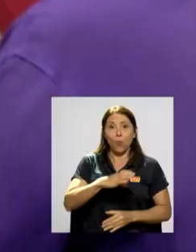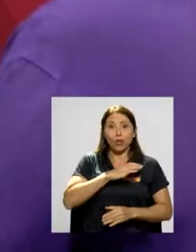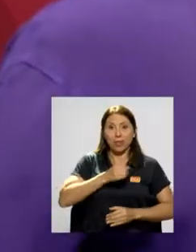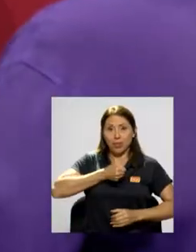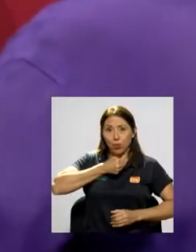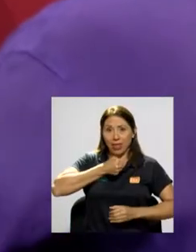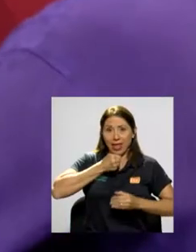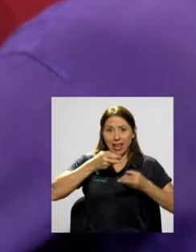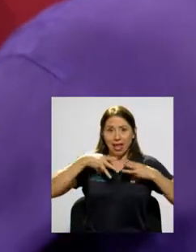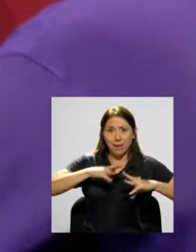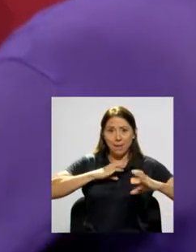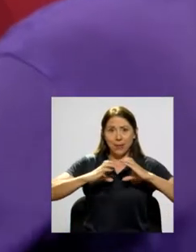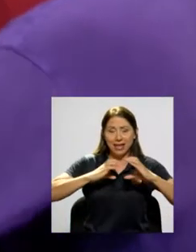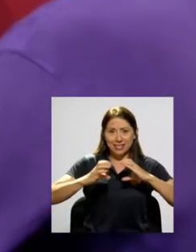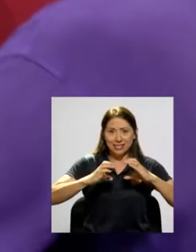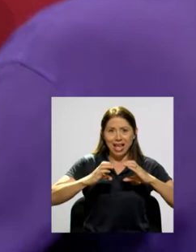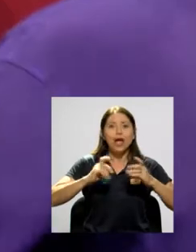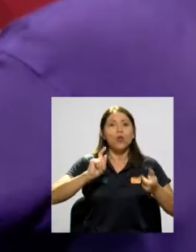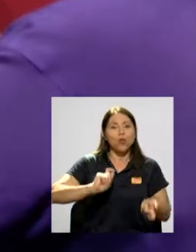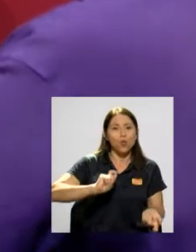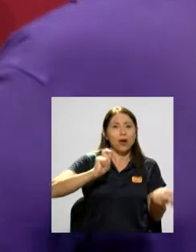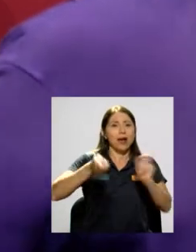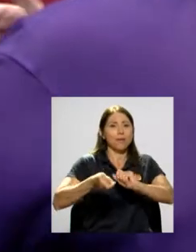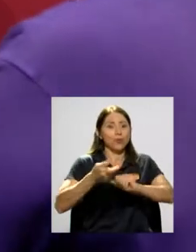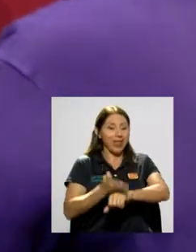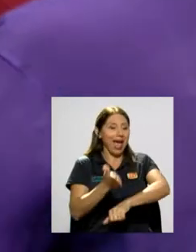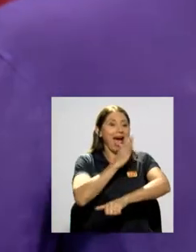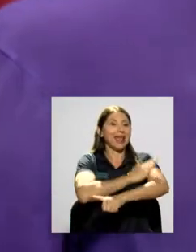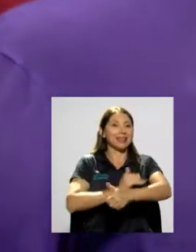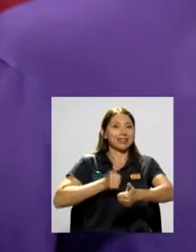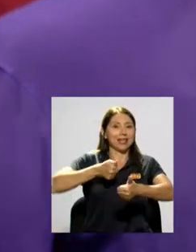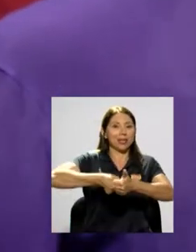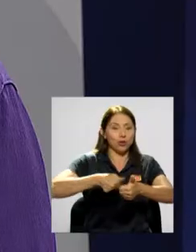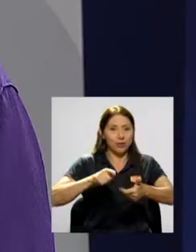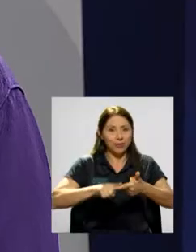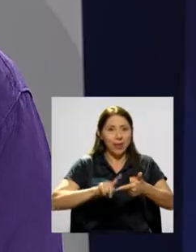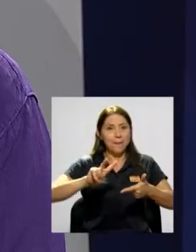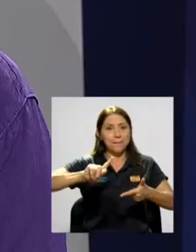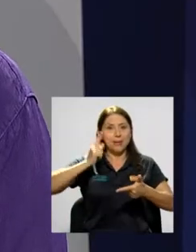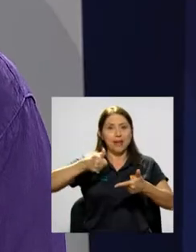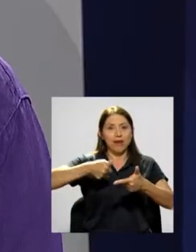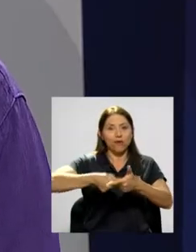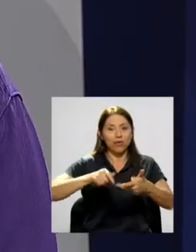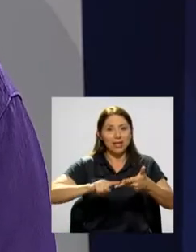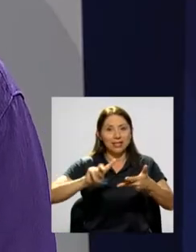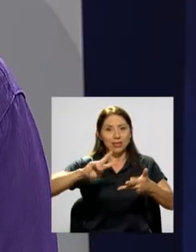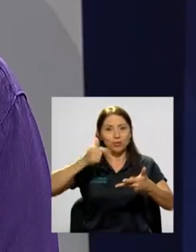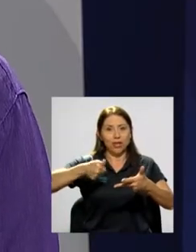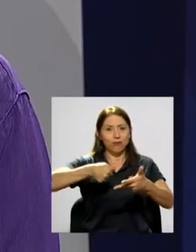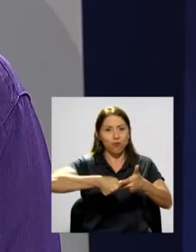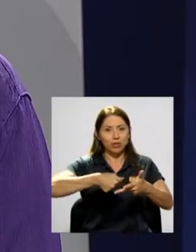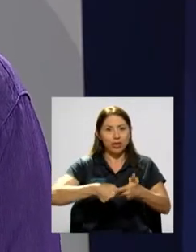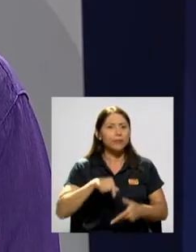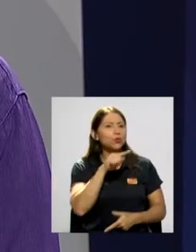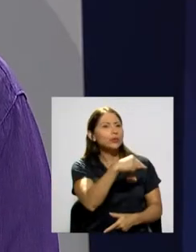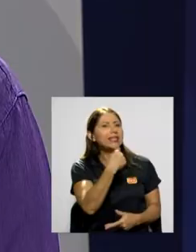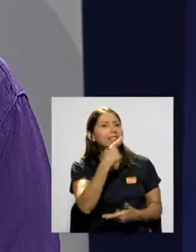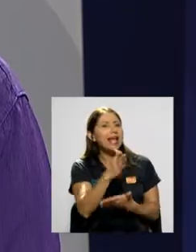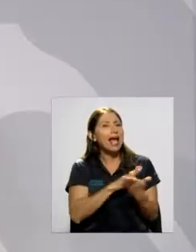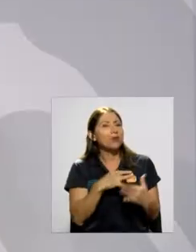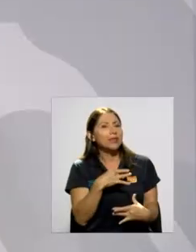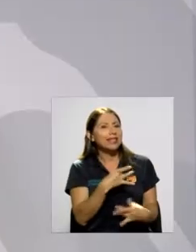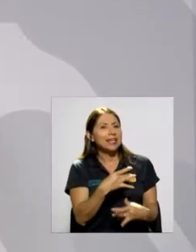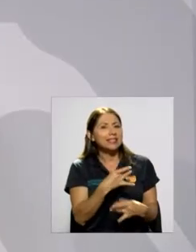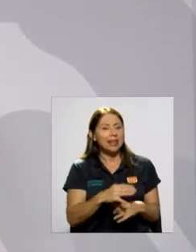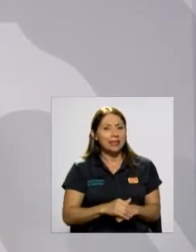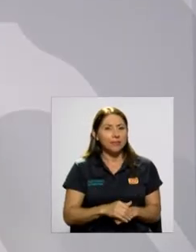prensa durante el proceso preelectoral, la primera ronda y la segunda ronda. Usted menciona algo interesante. Con